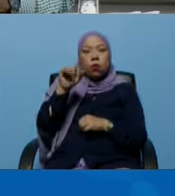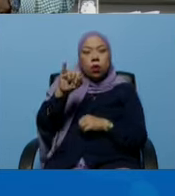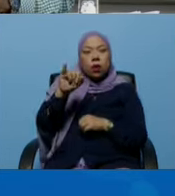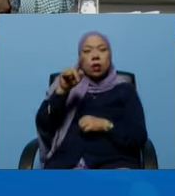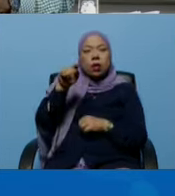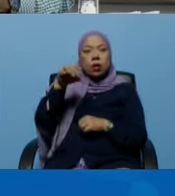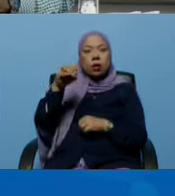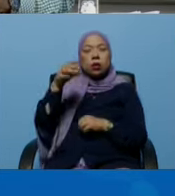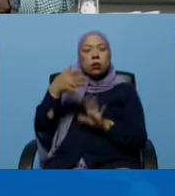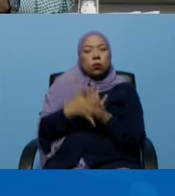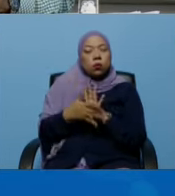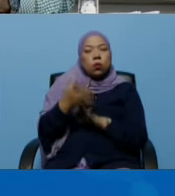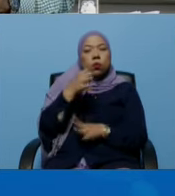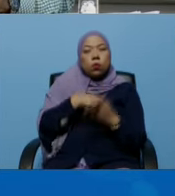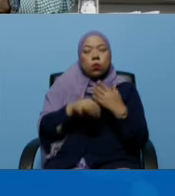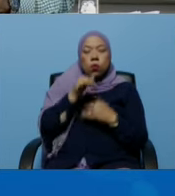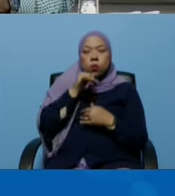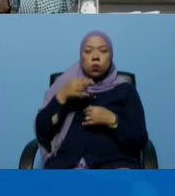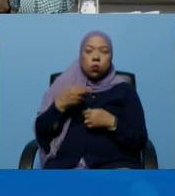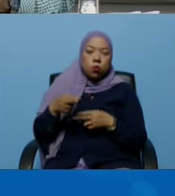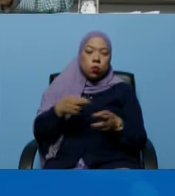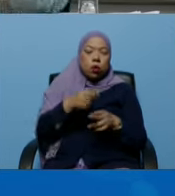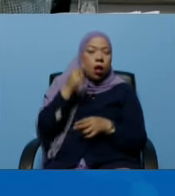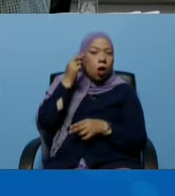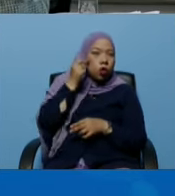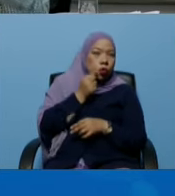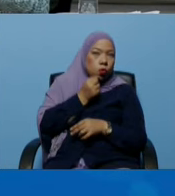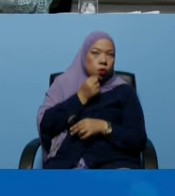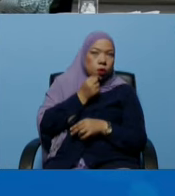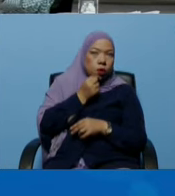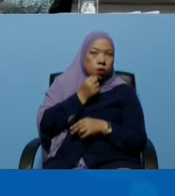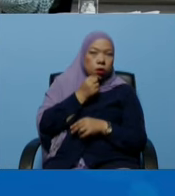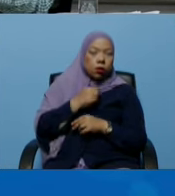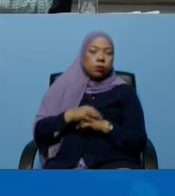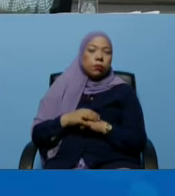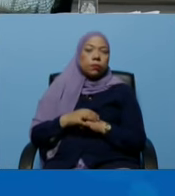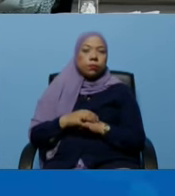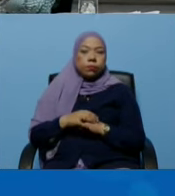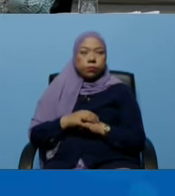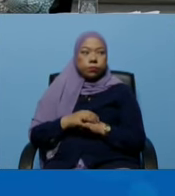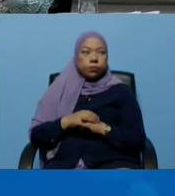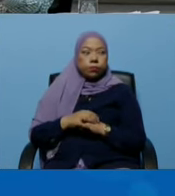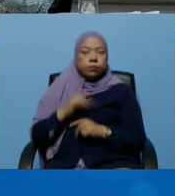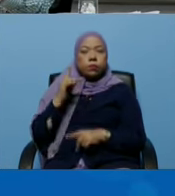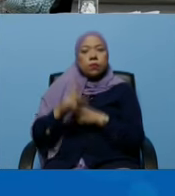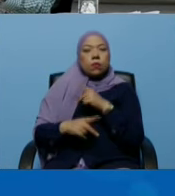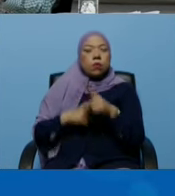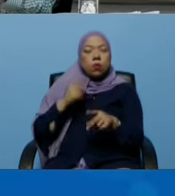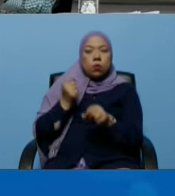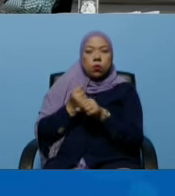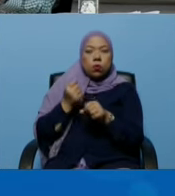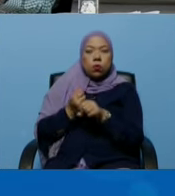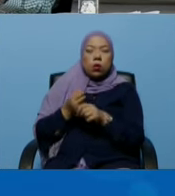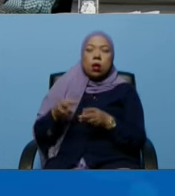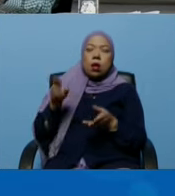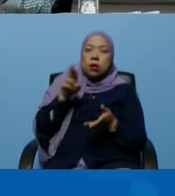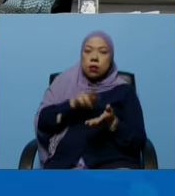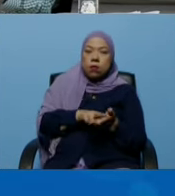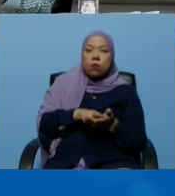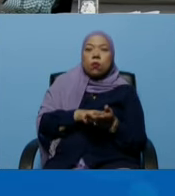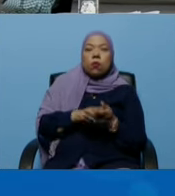municipios Angostura del Orinoco y Sucre del Estado Bolívar. Y se propone, muy